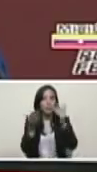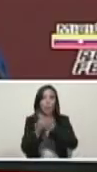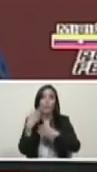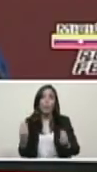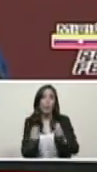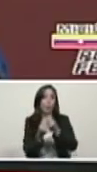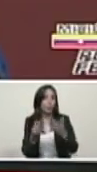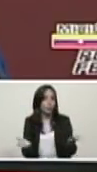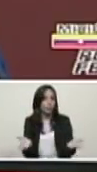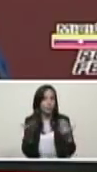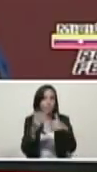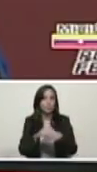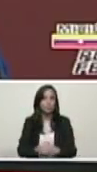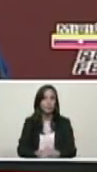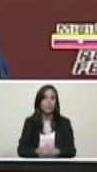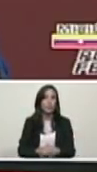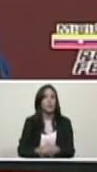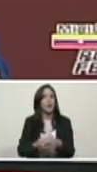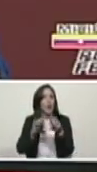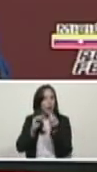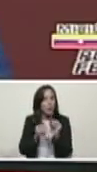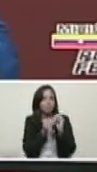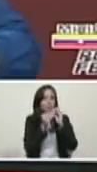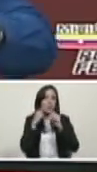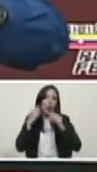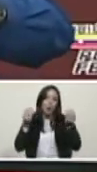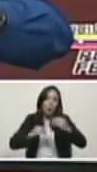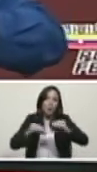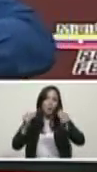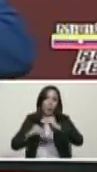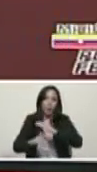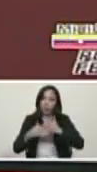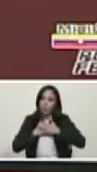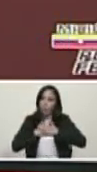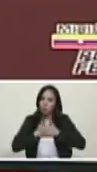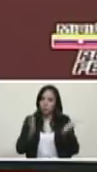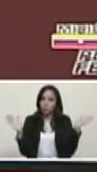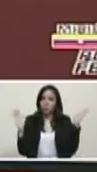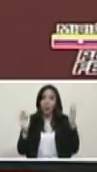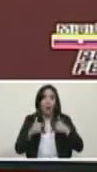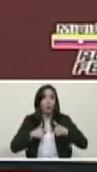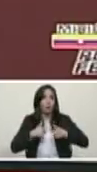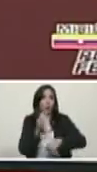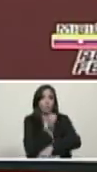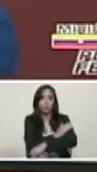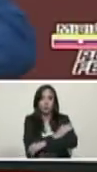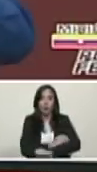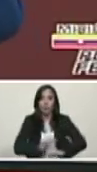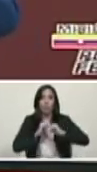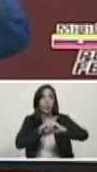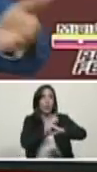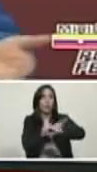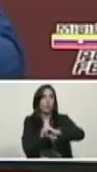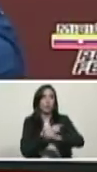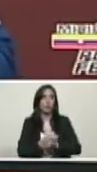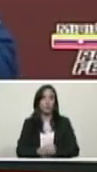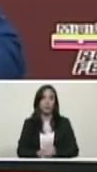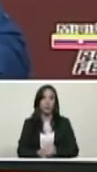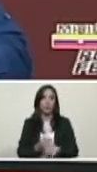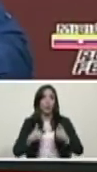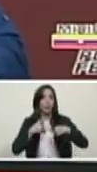todos planificarlo entre todos y pongo mira el músculo que tengo las corporaciones de